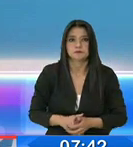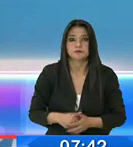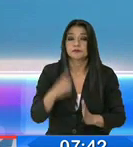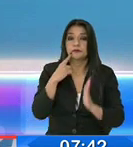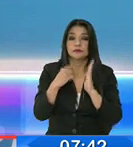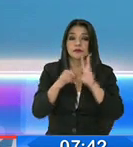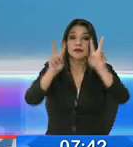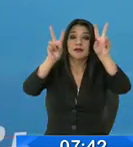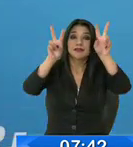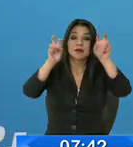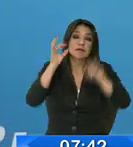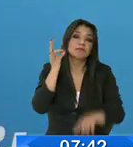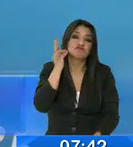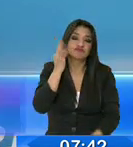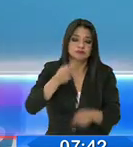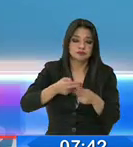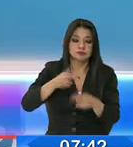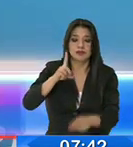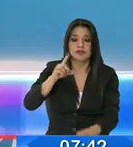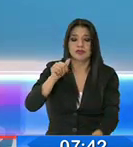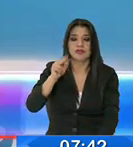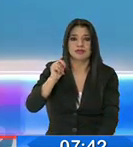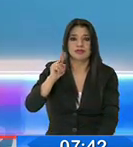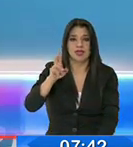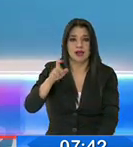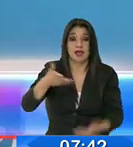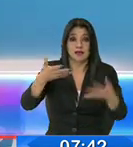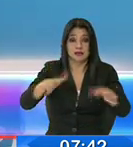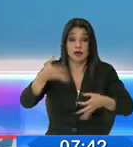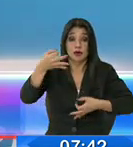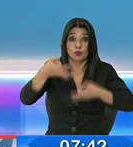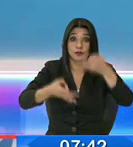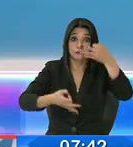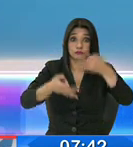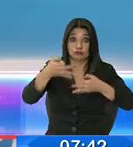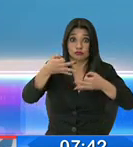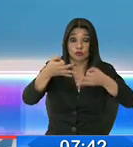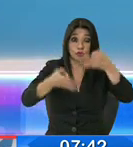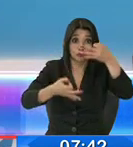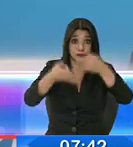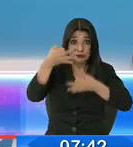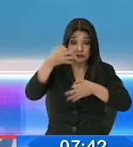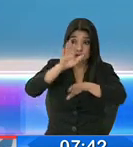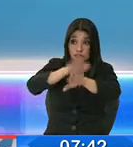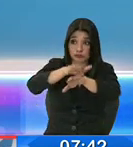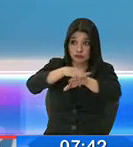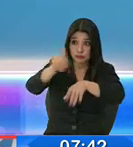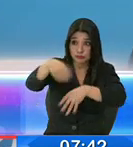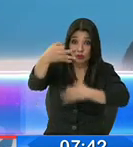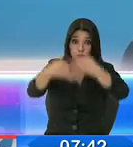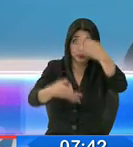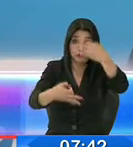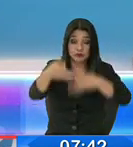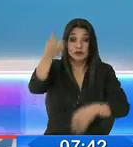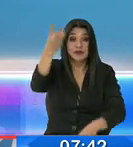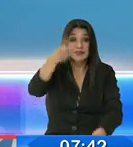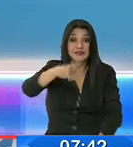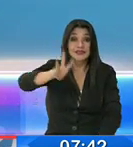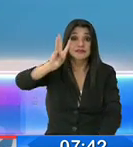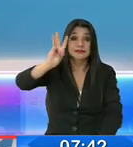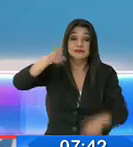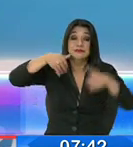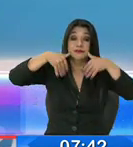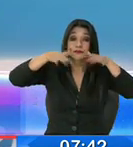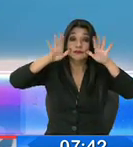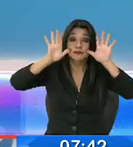el caso de la doctora daniela camacho cuando había fijado la audiencia para el día de la audiencia del llamamiento a juicio para el día 16 de diciembre